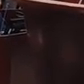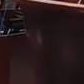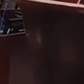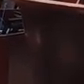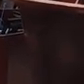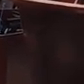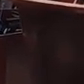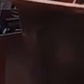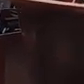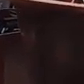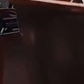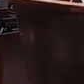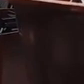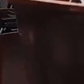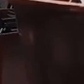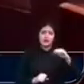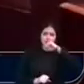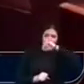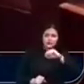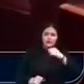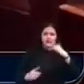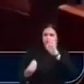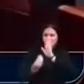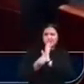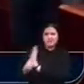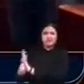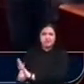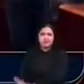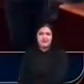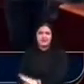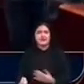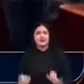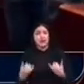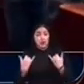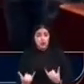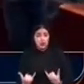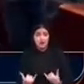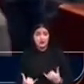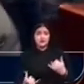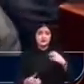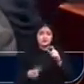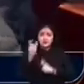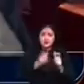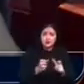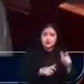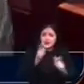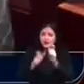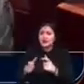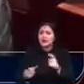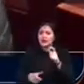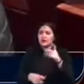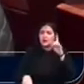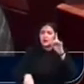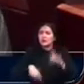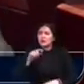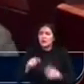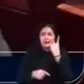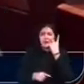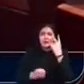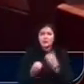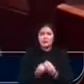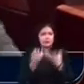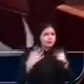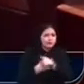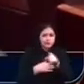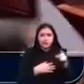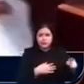nuestros soldados de la patria los humillan, pero la población civil lo hace, porque estos desadaptados, lo hemos visto en muchas